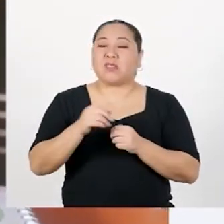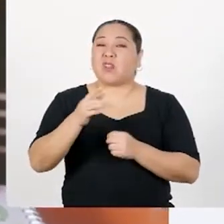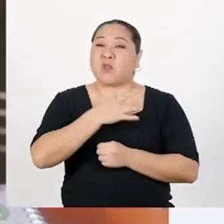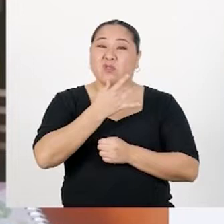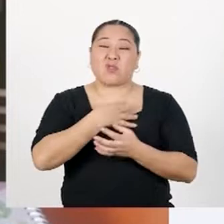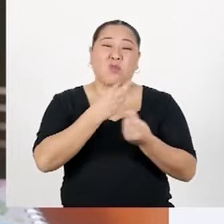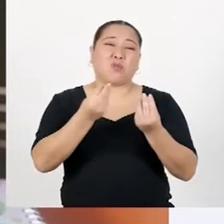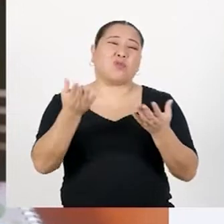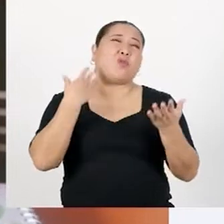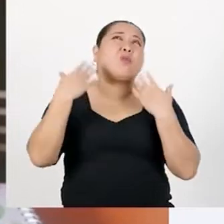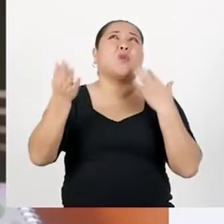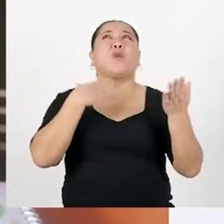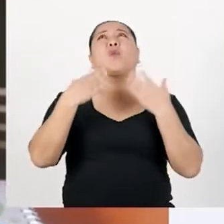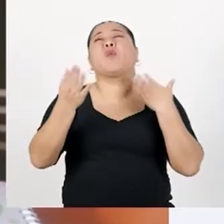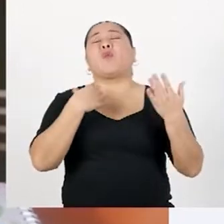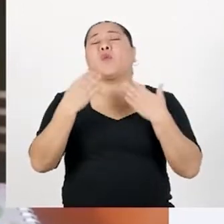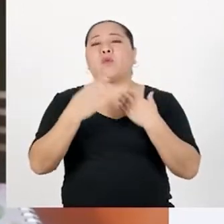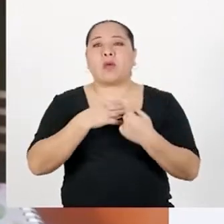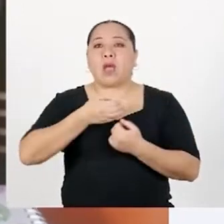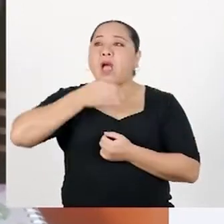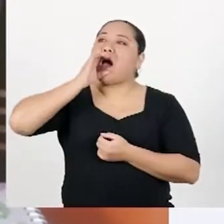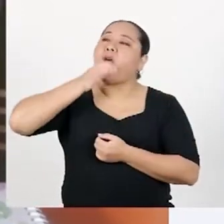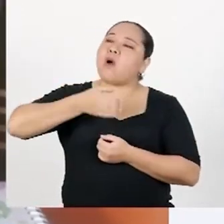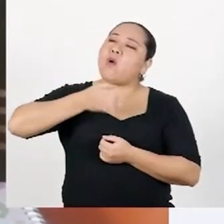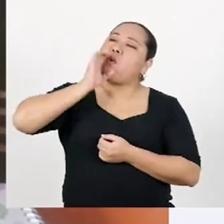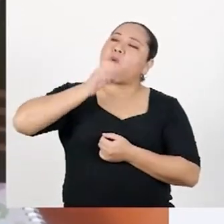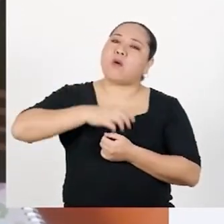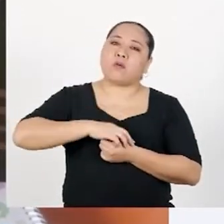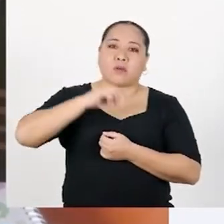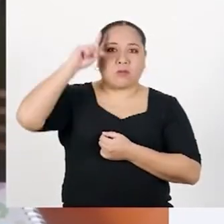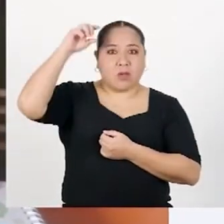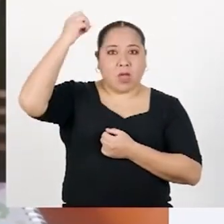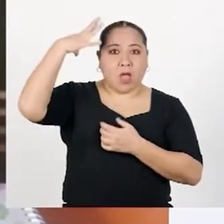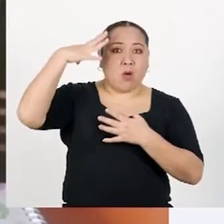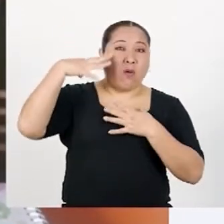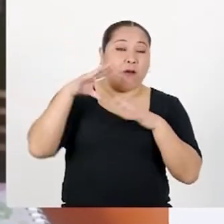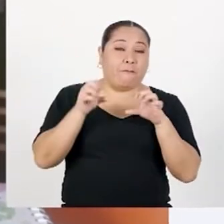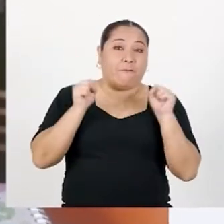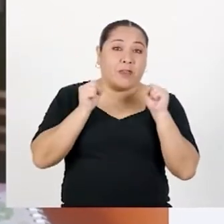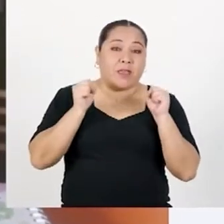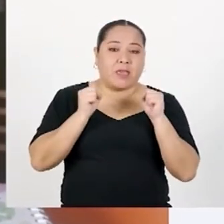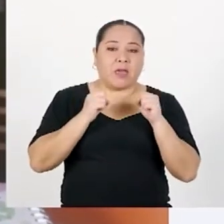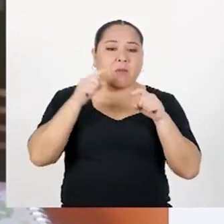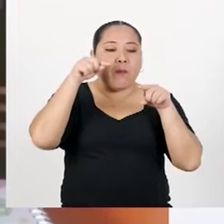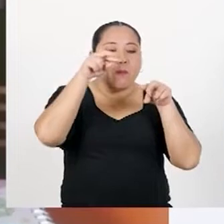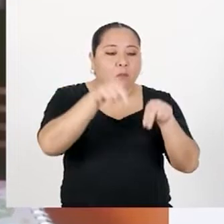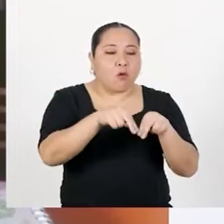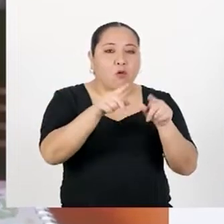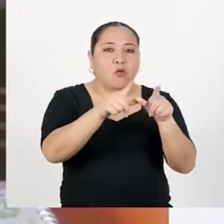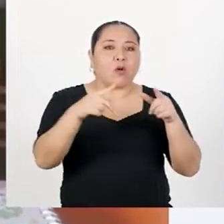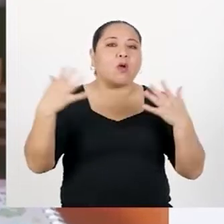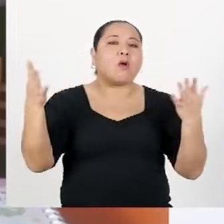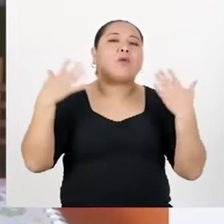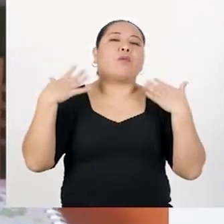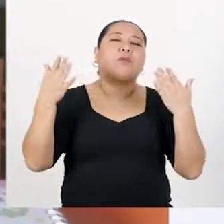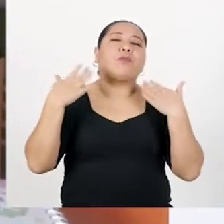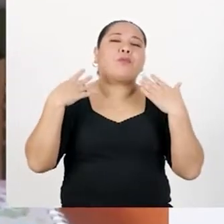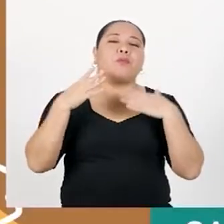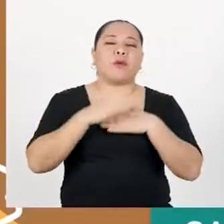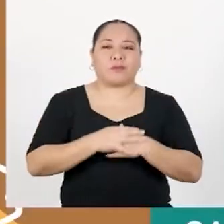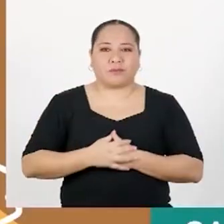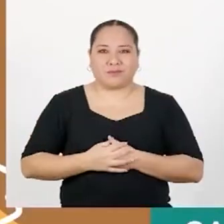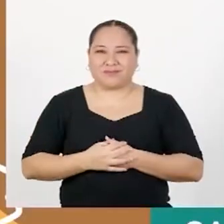siento demasiado calor me hidrato y tomo un baño con agua fría y me coloco en un lugar ventilado y